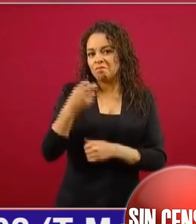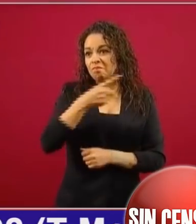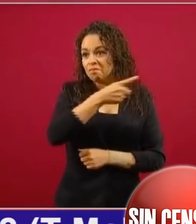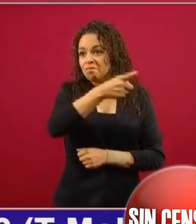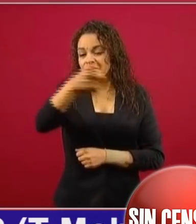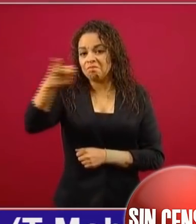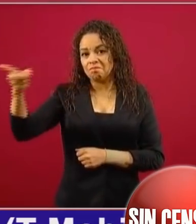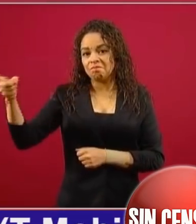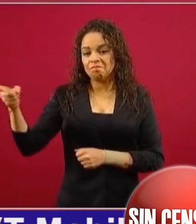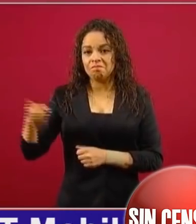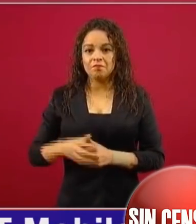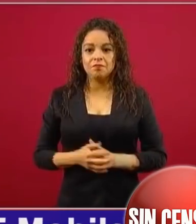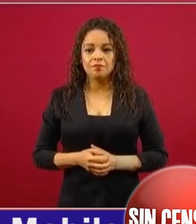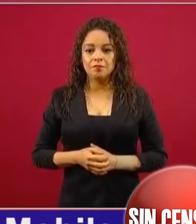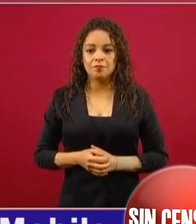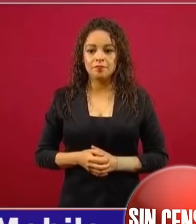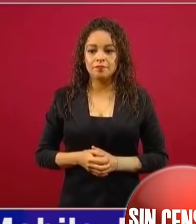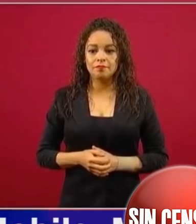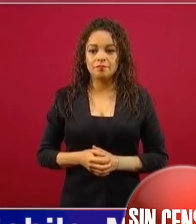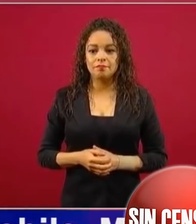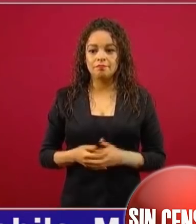Estamos ante la disyuntiva